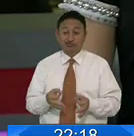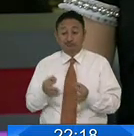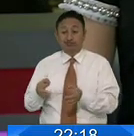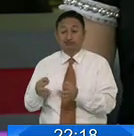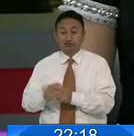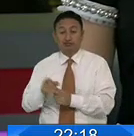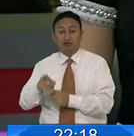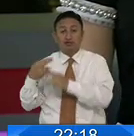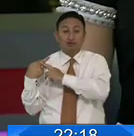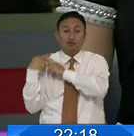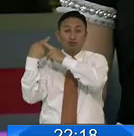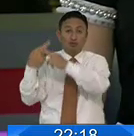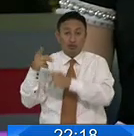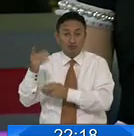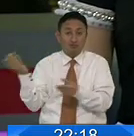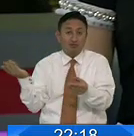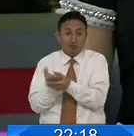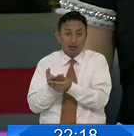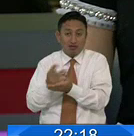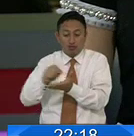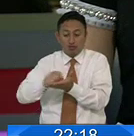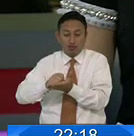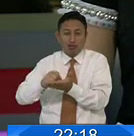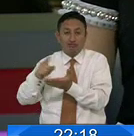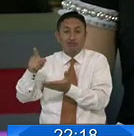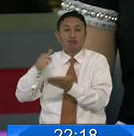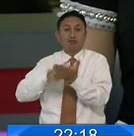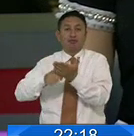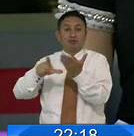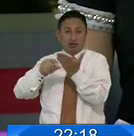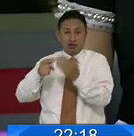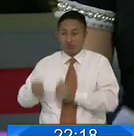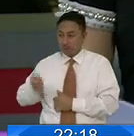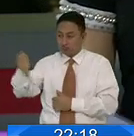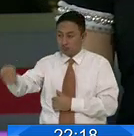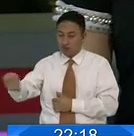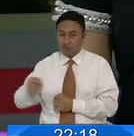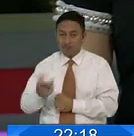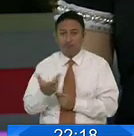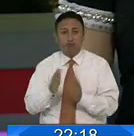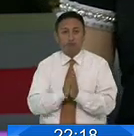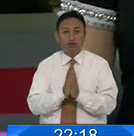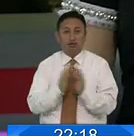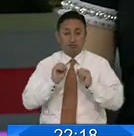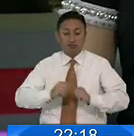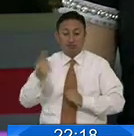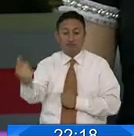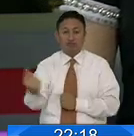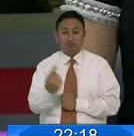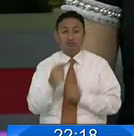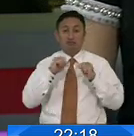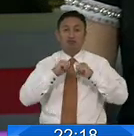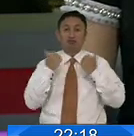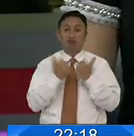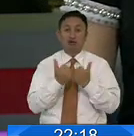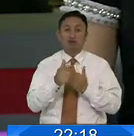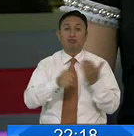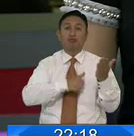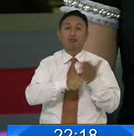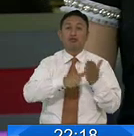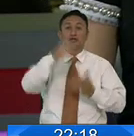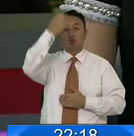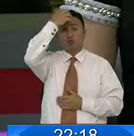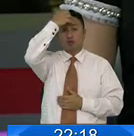del agua sus carpetas para luego pasarlas al ministerio de finanzas piden la comparecencia en la asamblea nacional de la ministra de educación